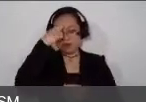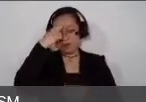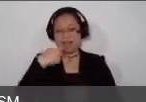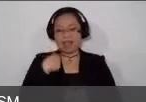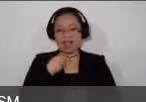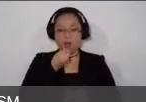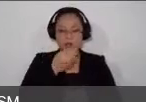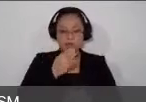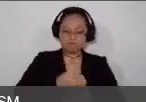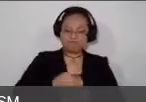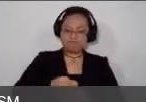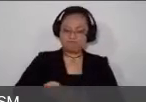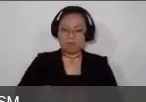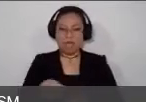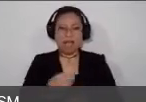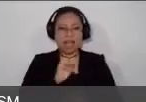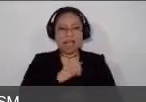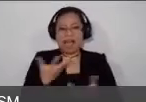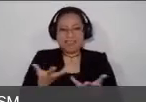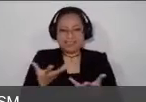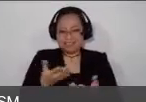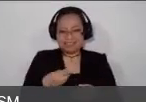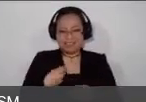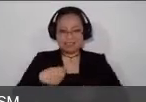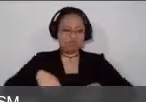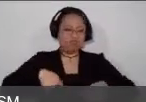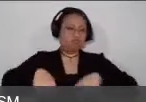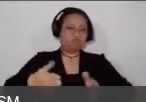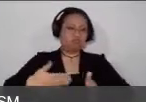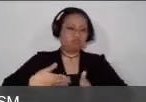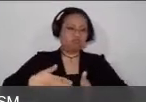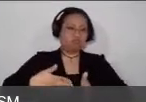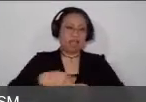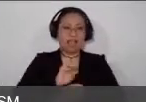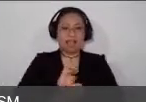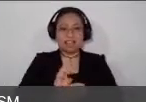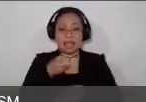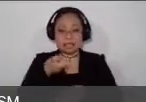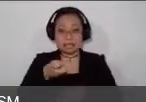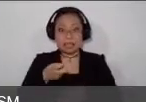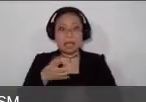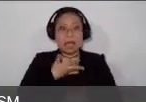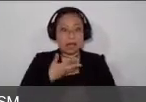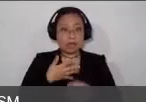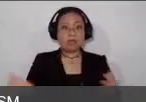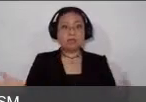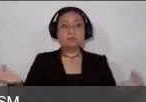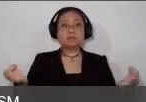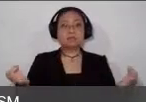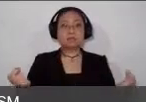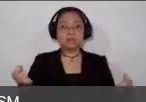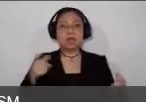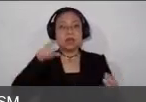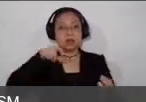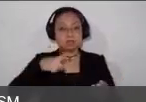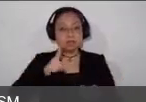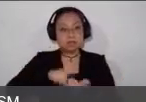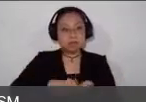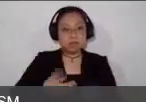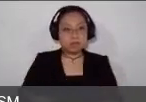porque allí estaba horas haciéndose el alimento y en la meditación y también el amor